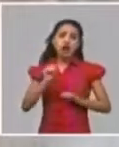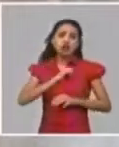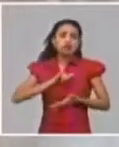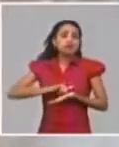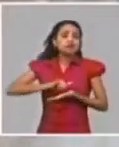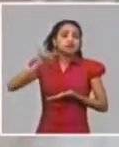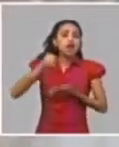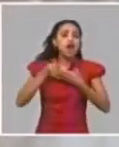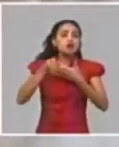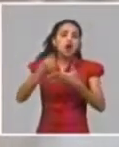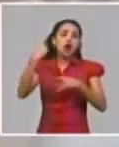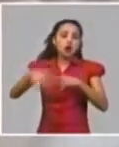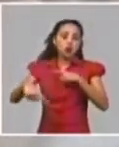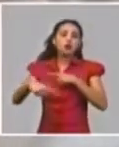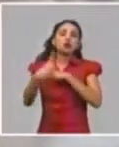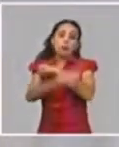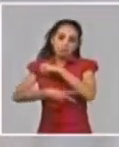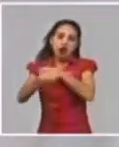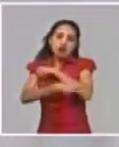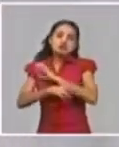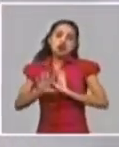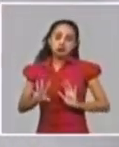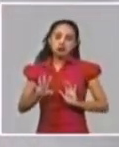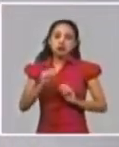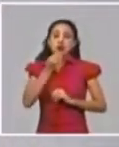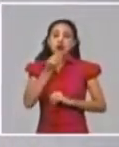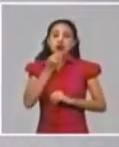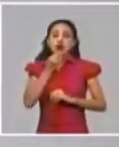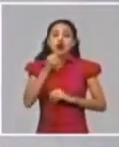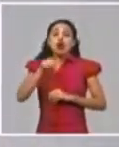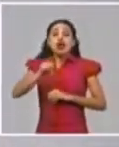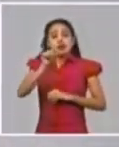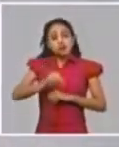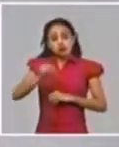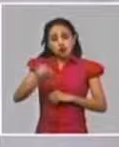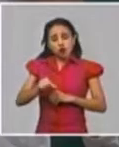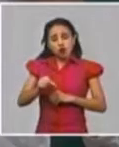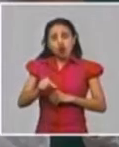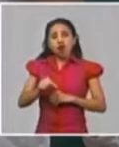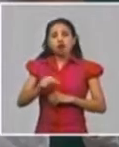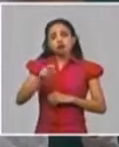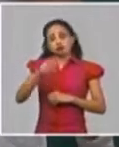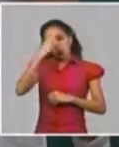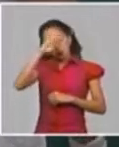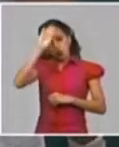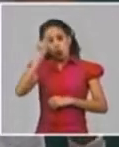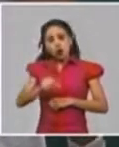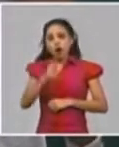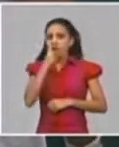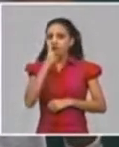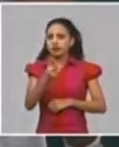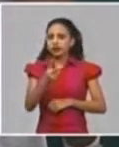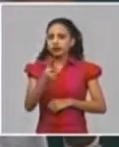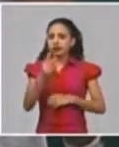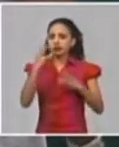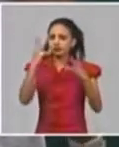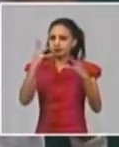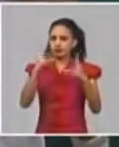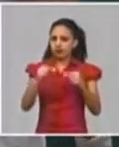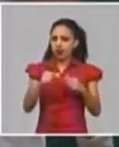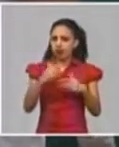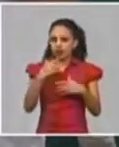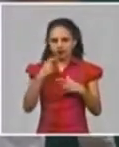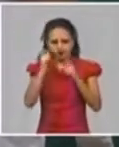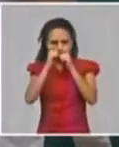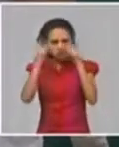esas generaciones de cubanos que han estado en todos esos lugares han atendido una cifra que dicen, ¿cómo es